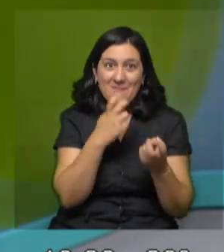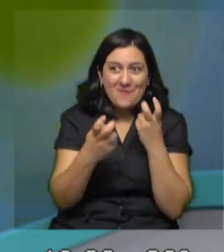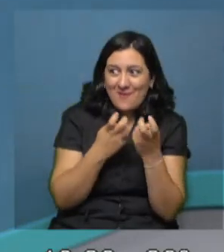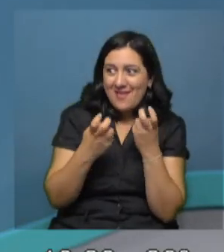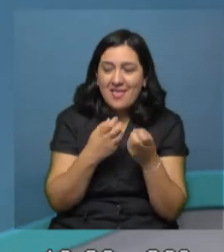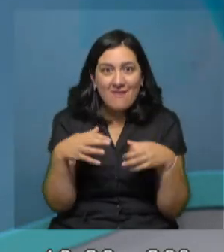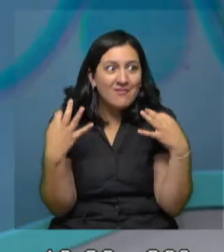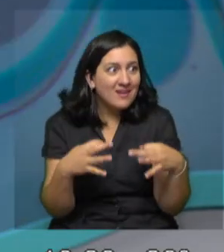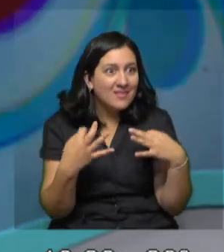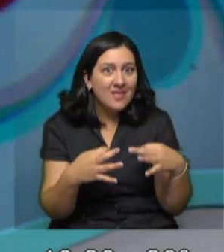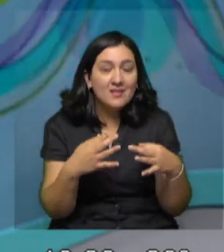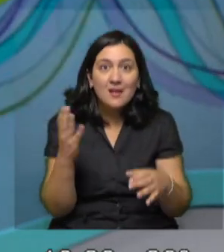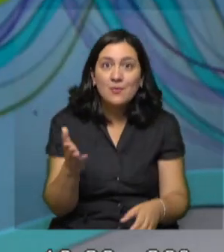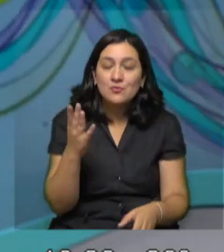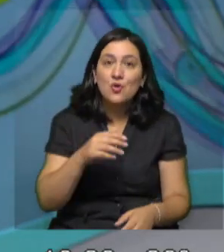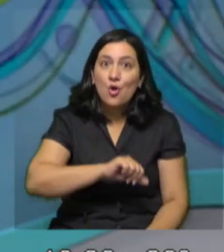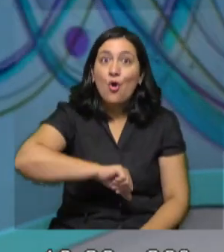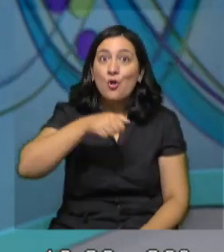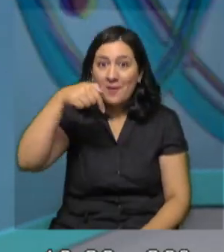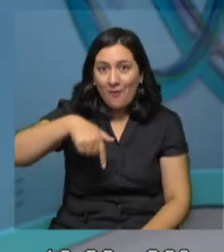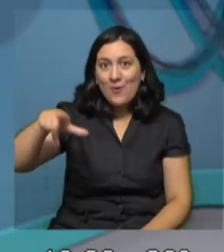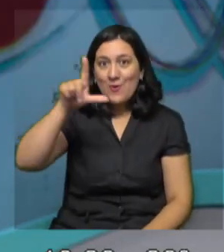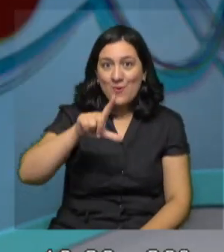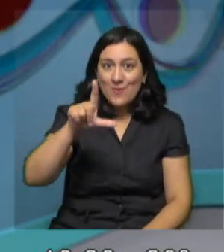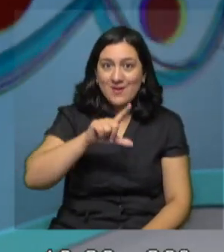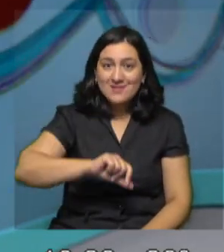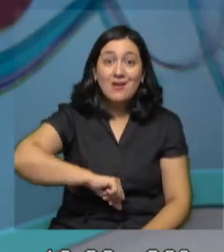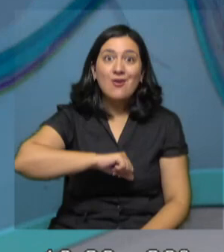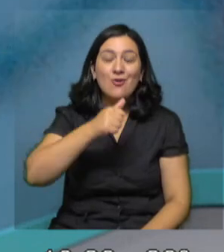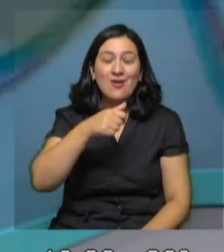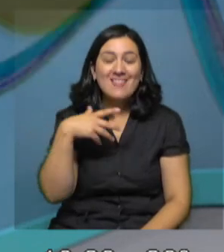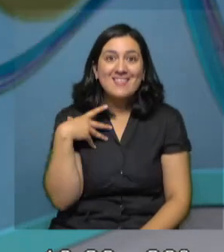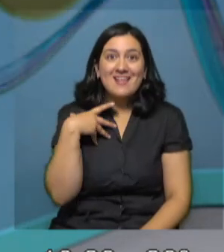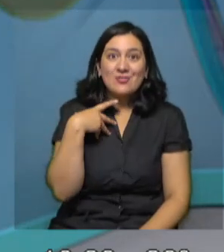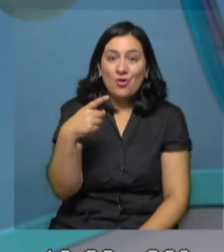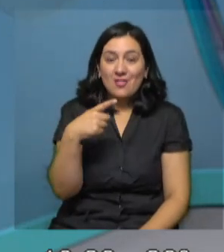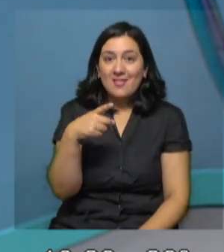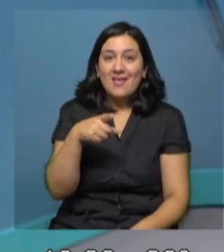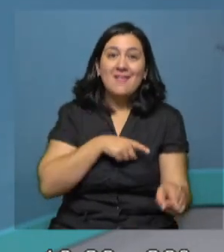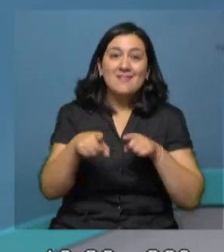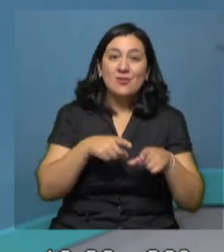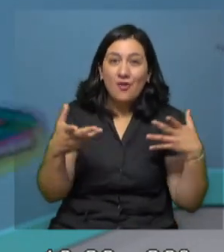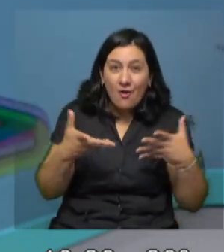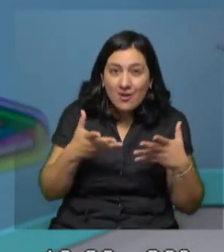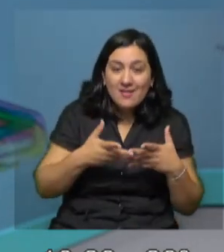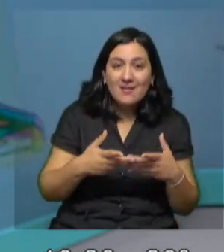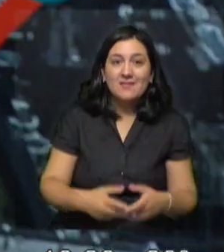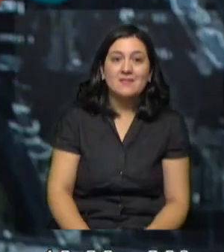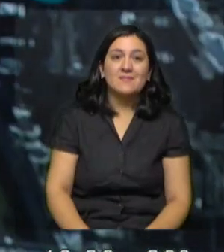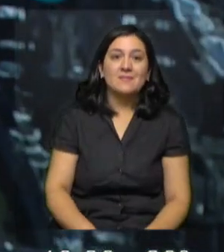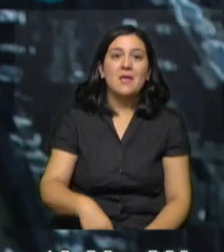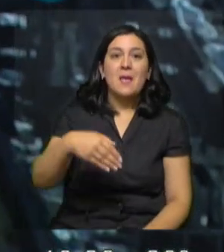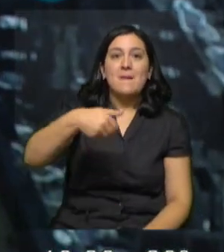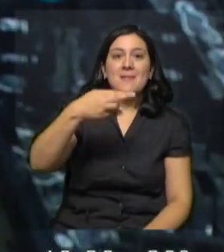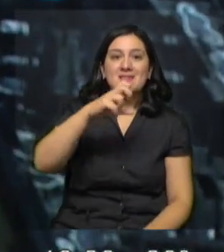dije, es verdad que la producción consiguió para este lunes conseguir al director técnico actual de la Selección Nacional de Fútbol. Bienvenido, Marcelo